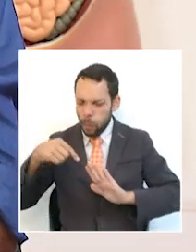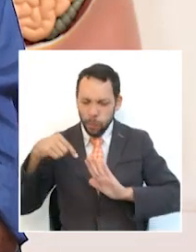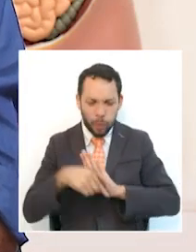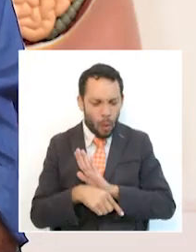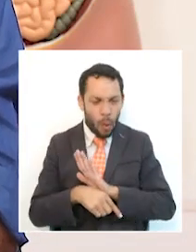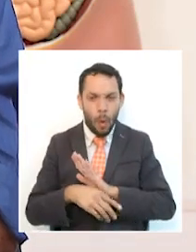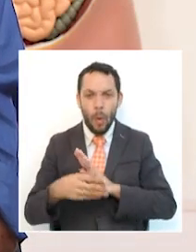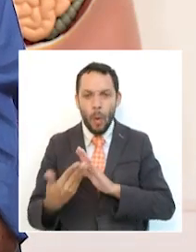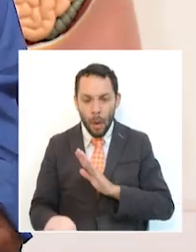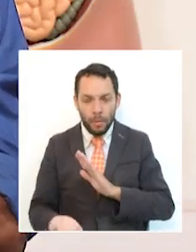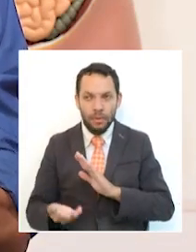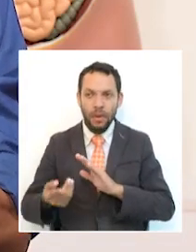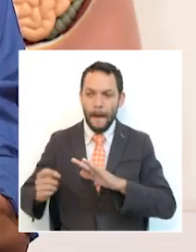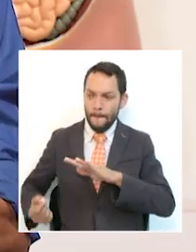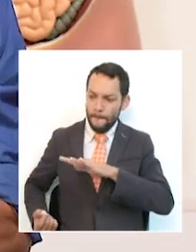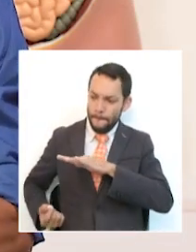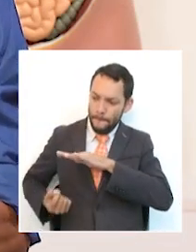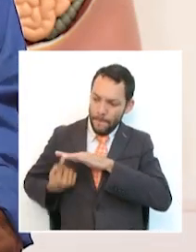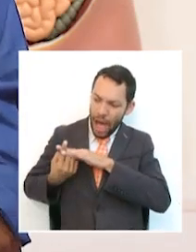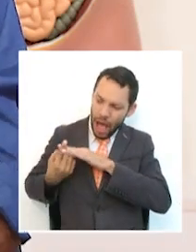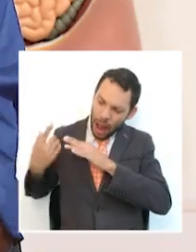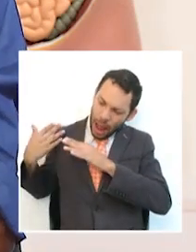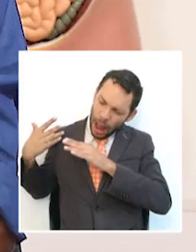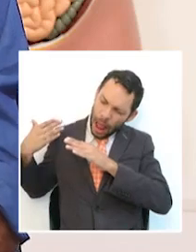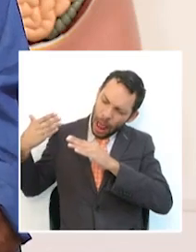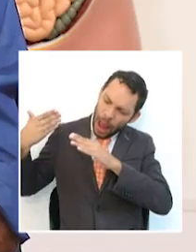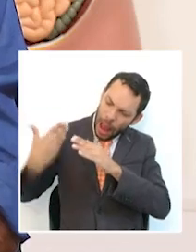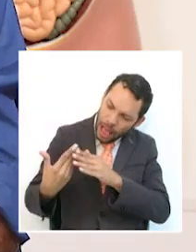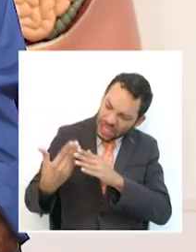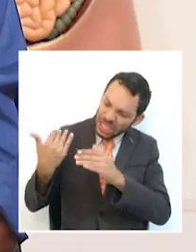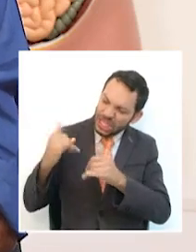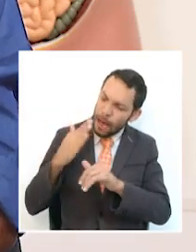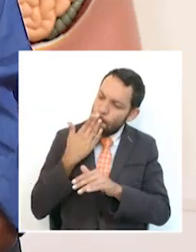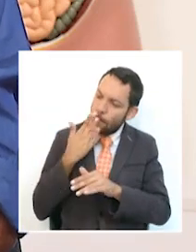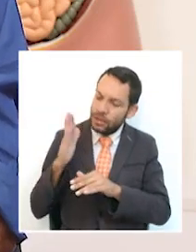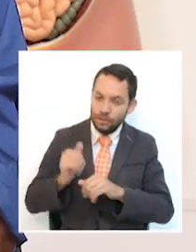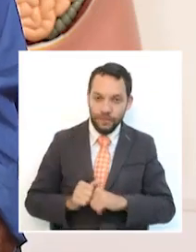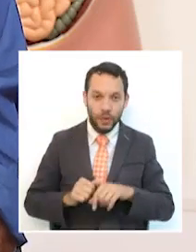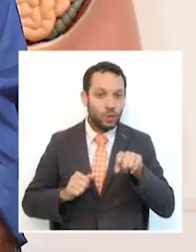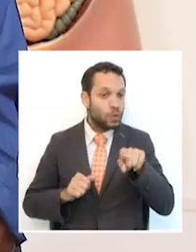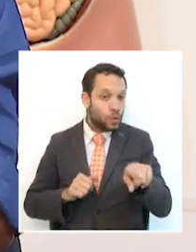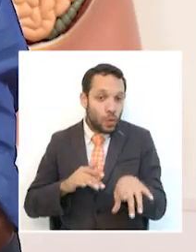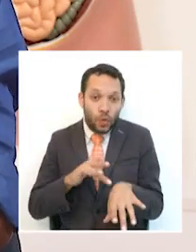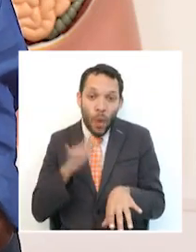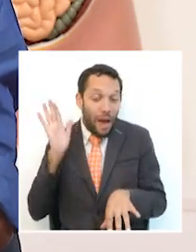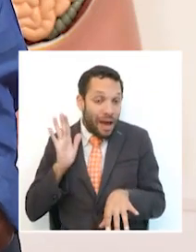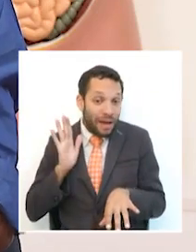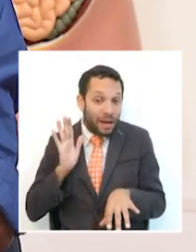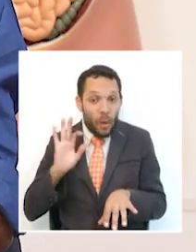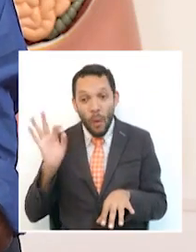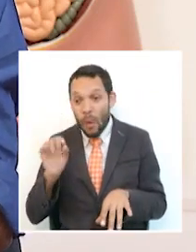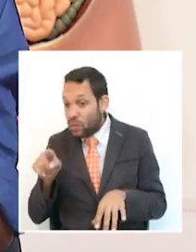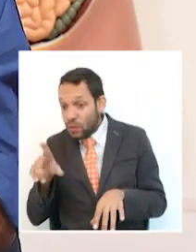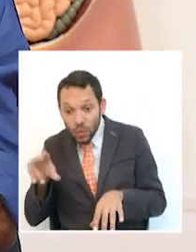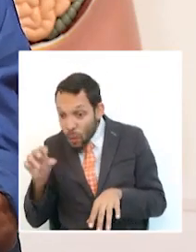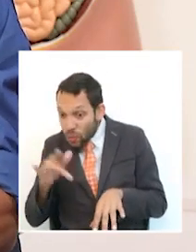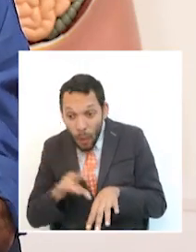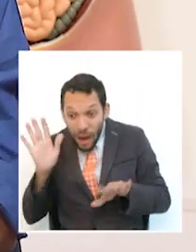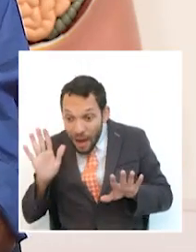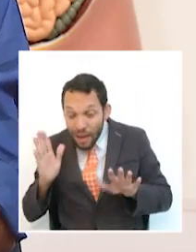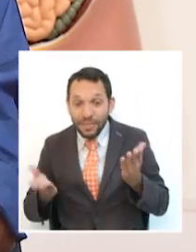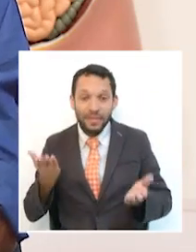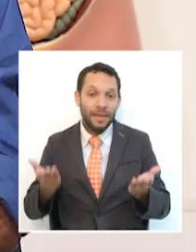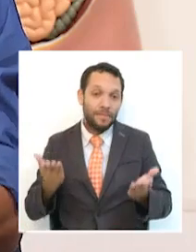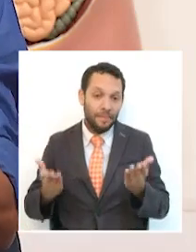todo pasa al que le tocó le tocó si te toca aunque te quites si no te toca aunque te pongas hay